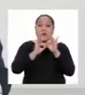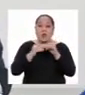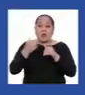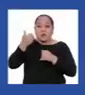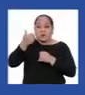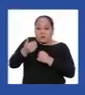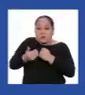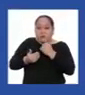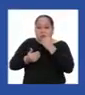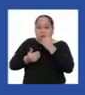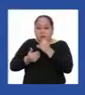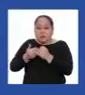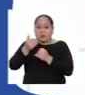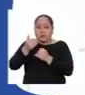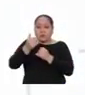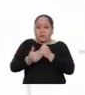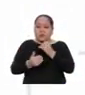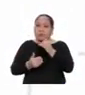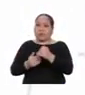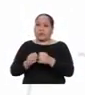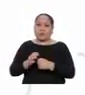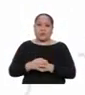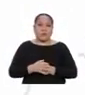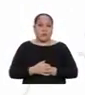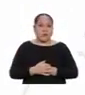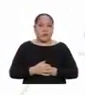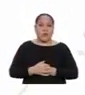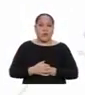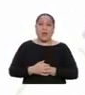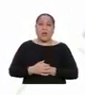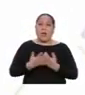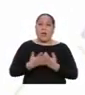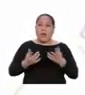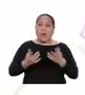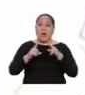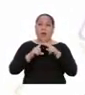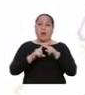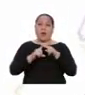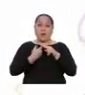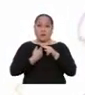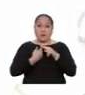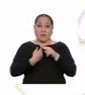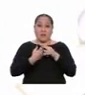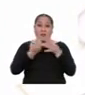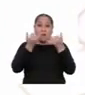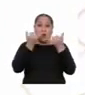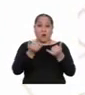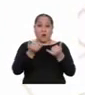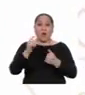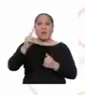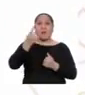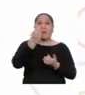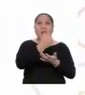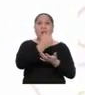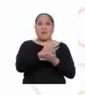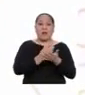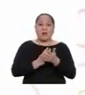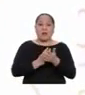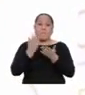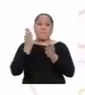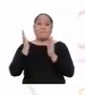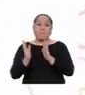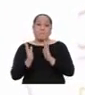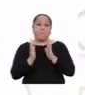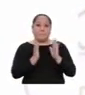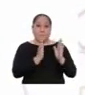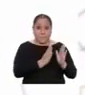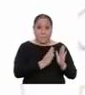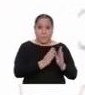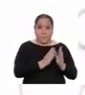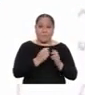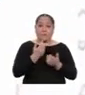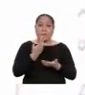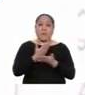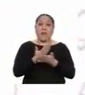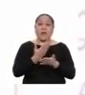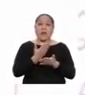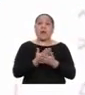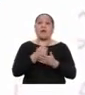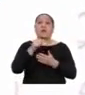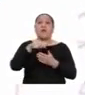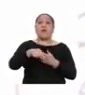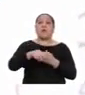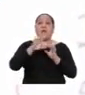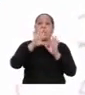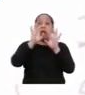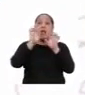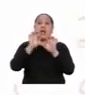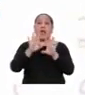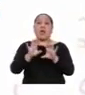el proceso. Entonces hoy vamos a hacer la primera actividad. Elaborar una encuesta que nos permita recopilar datos sobre los factores